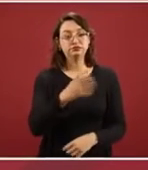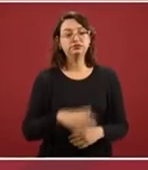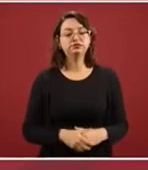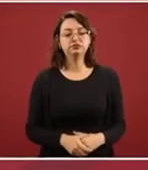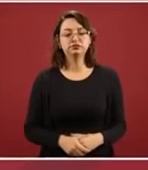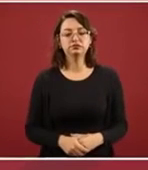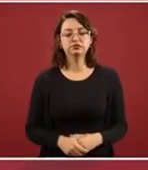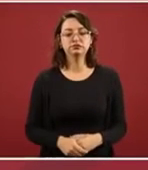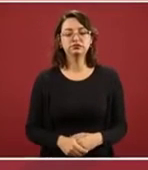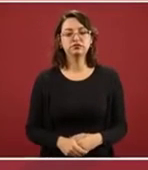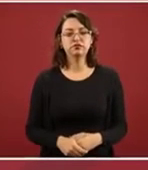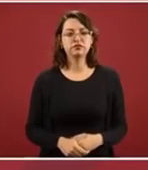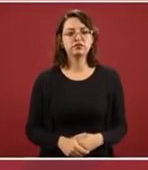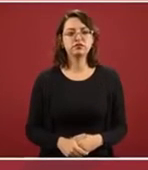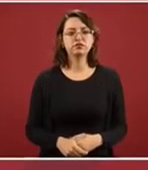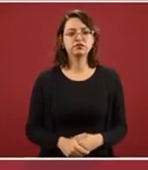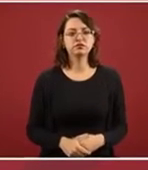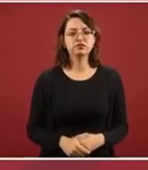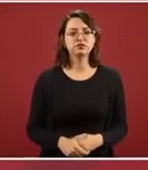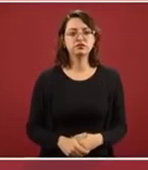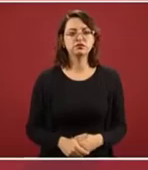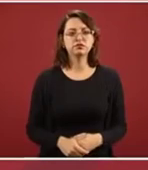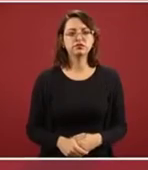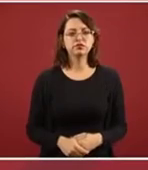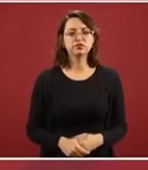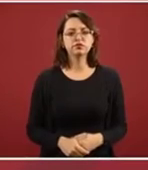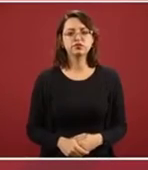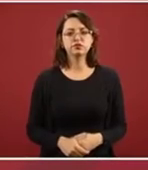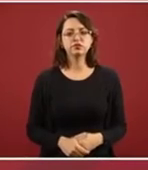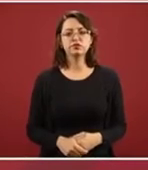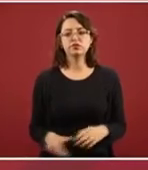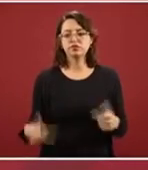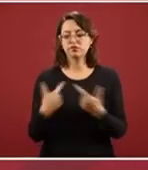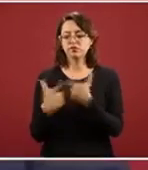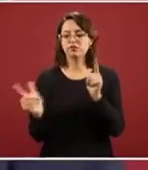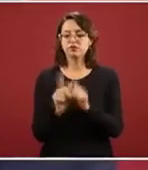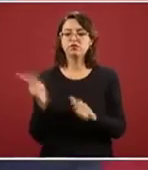No es que pertenece al partido Morena